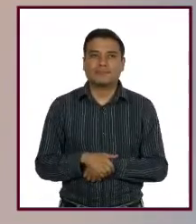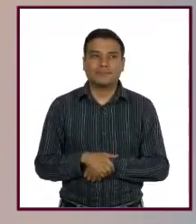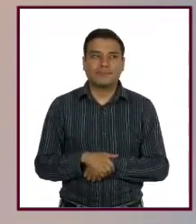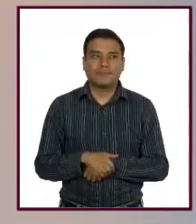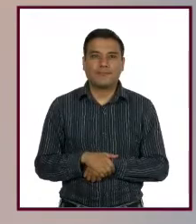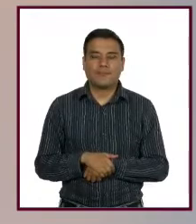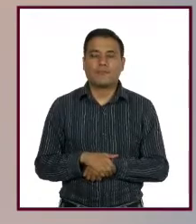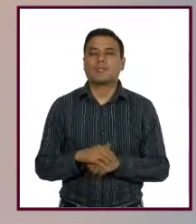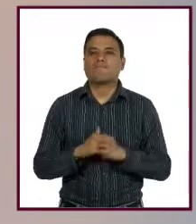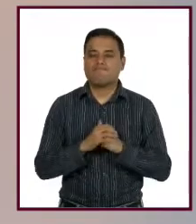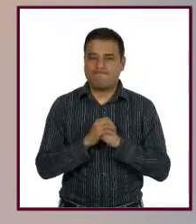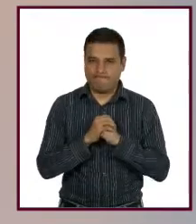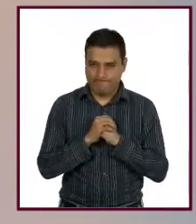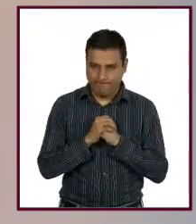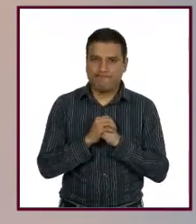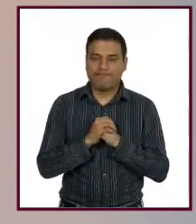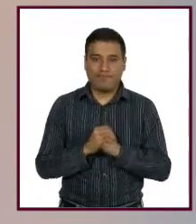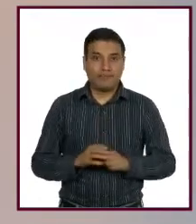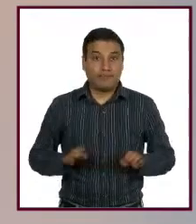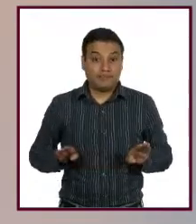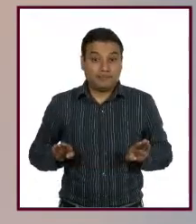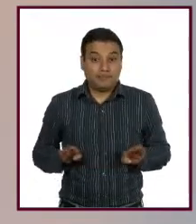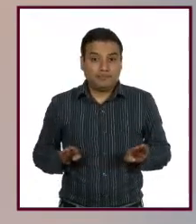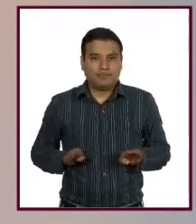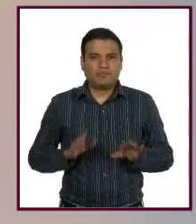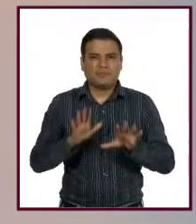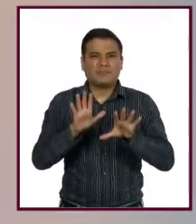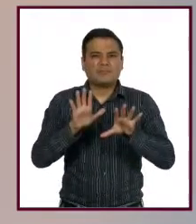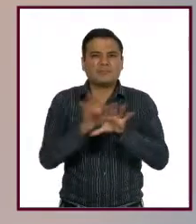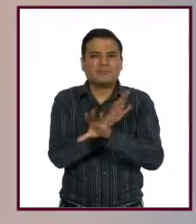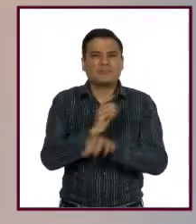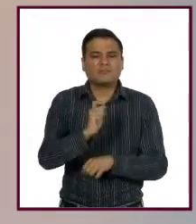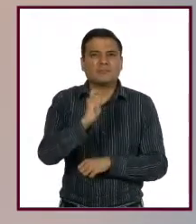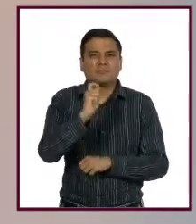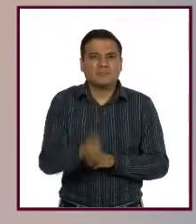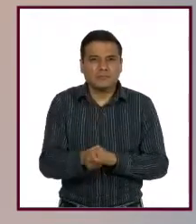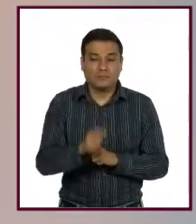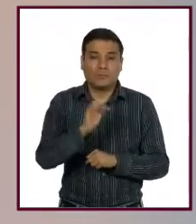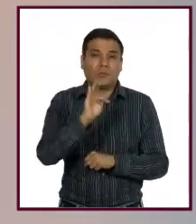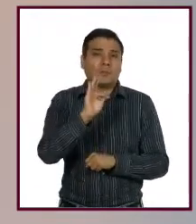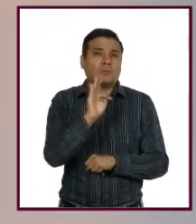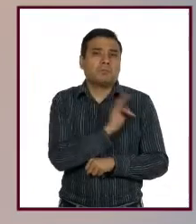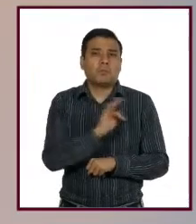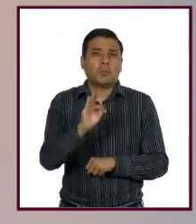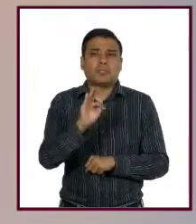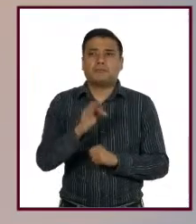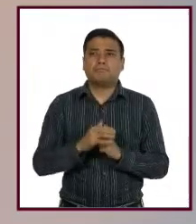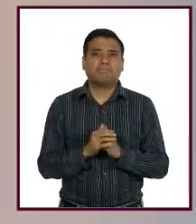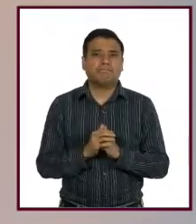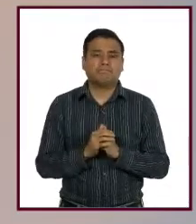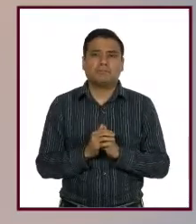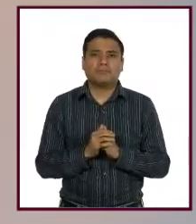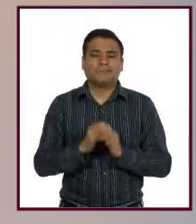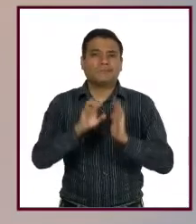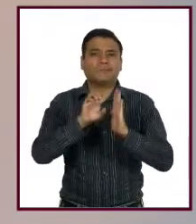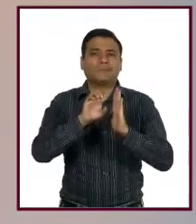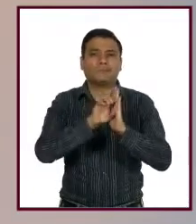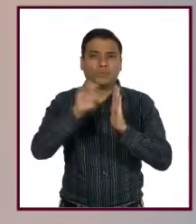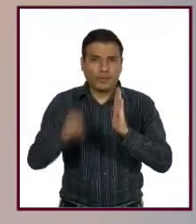Los trastornos en la conducta pueden ser desde situaciones agudas,